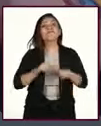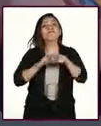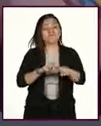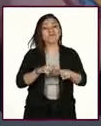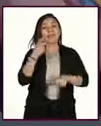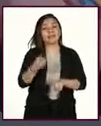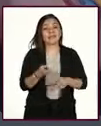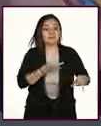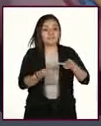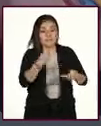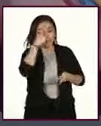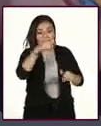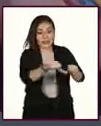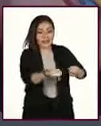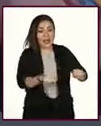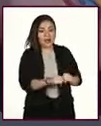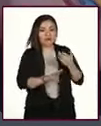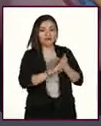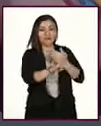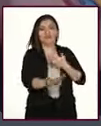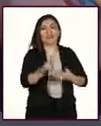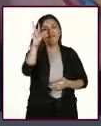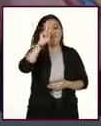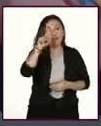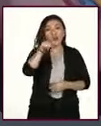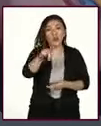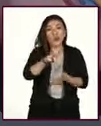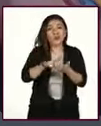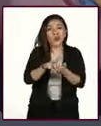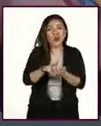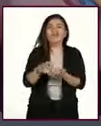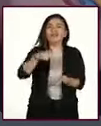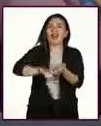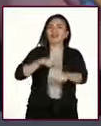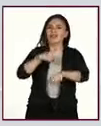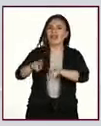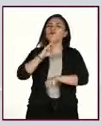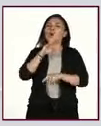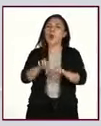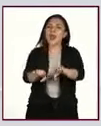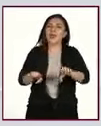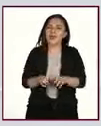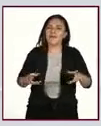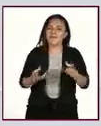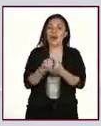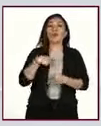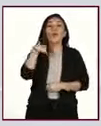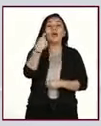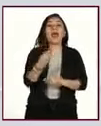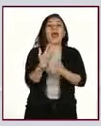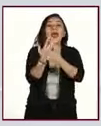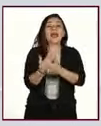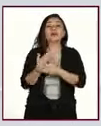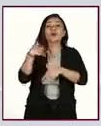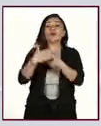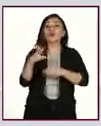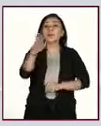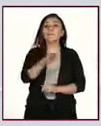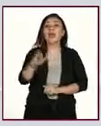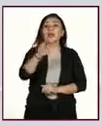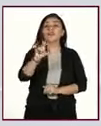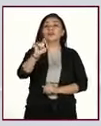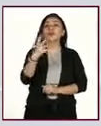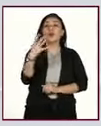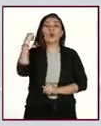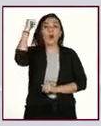con la estrategia en el aula, prevención de adicciones. Si te drogas, te dañas. Hagamos equipo. Las y los espero el próximo miércoles,